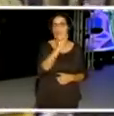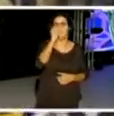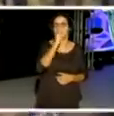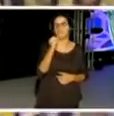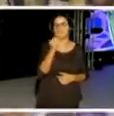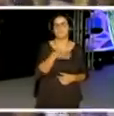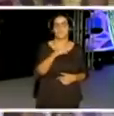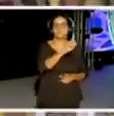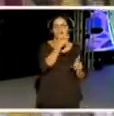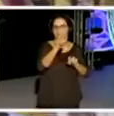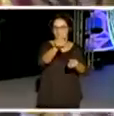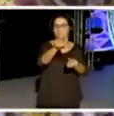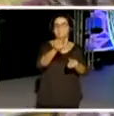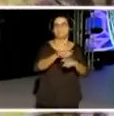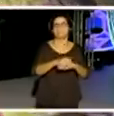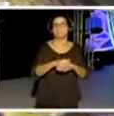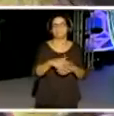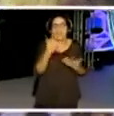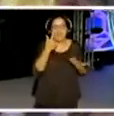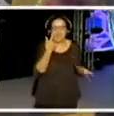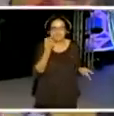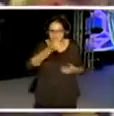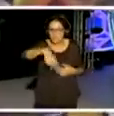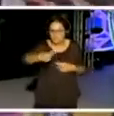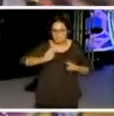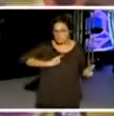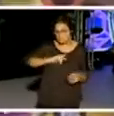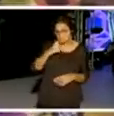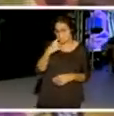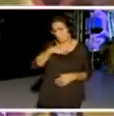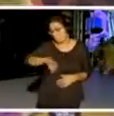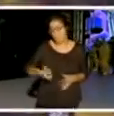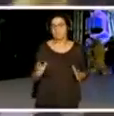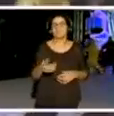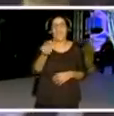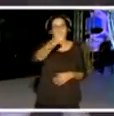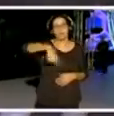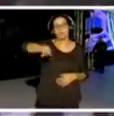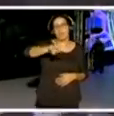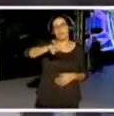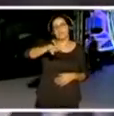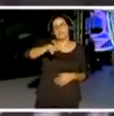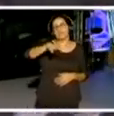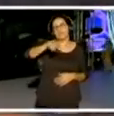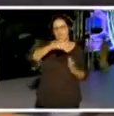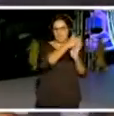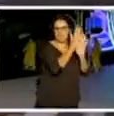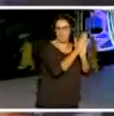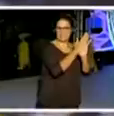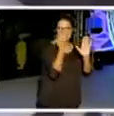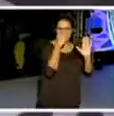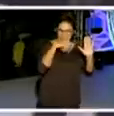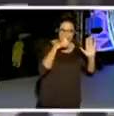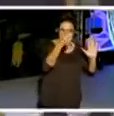pregunta. A ver si nos la pueden contestar. ¿A ustedes les gusta el cartel del carnaval de este